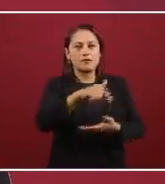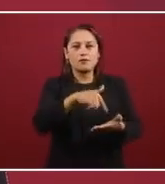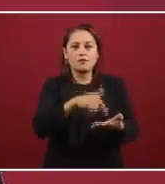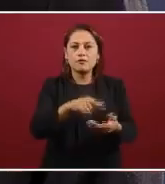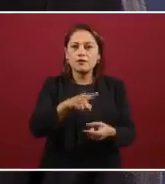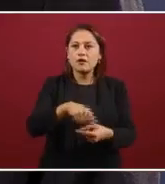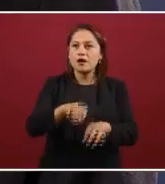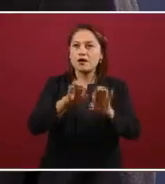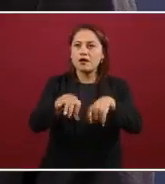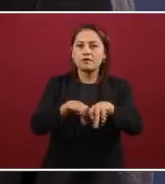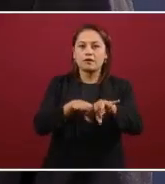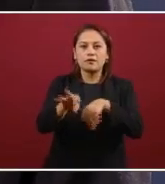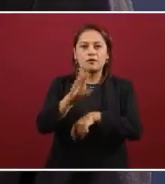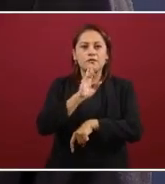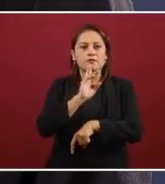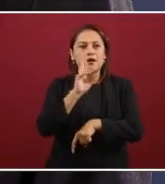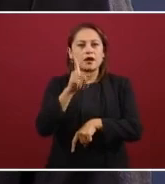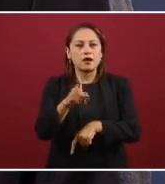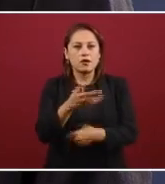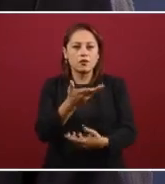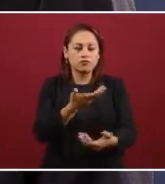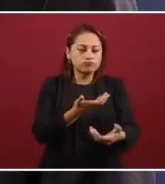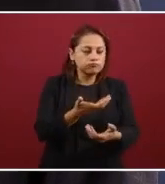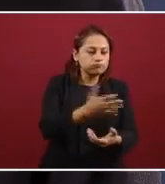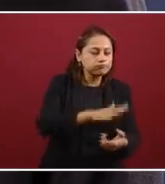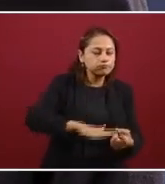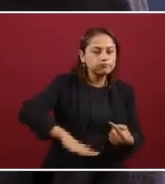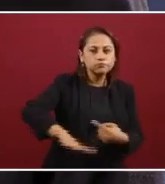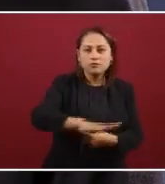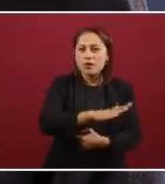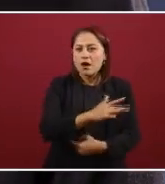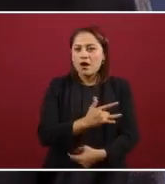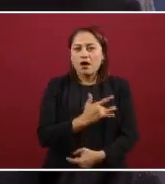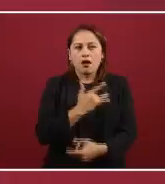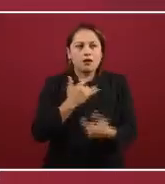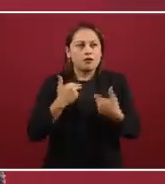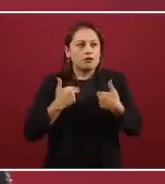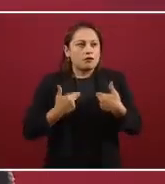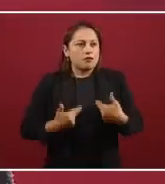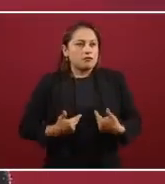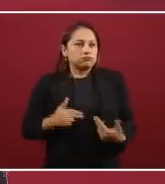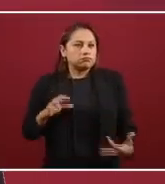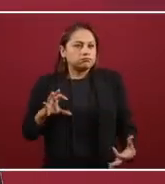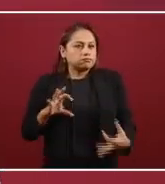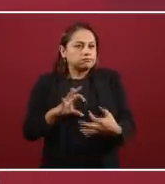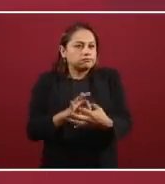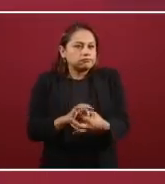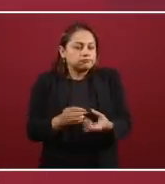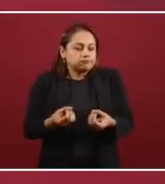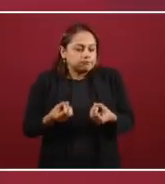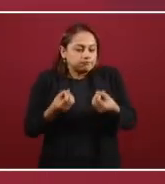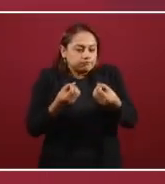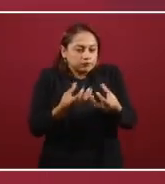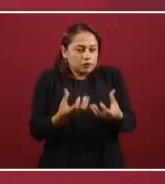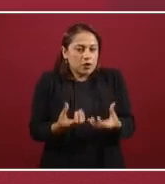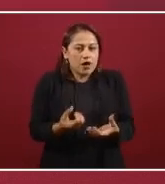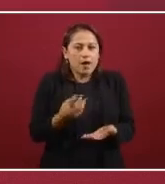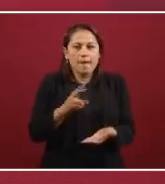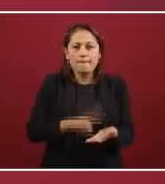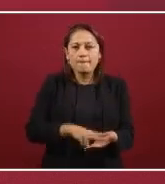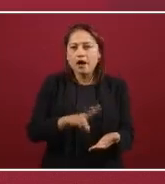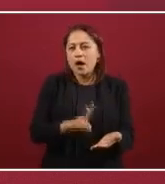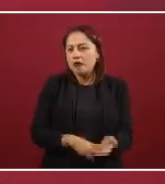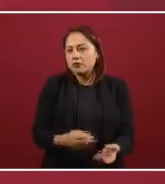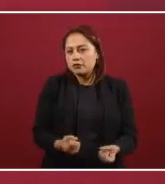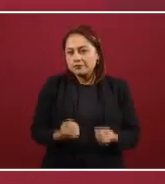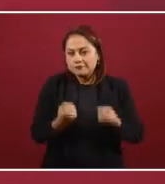hacer más humana la convivencia, fortalecer valores, apoyarnos